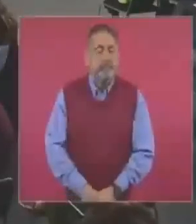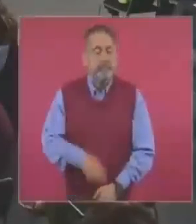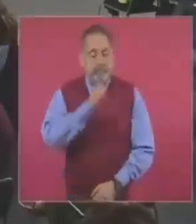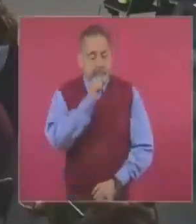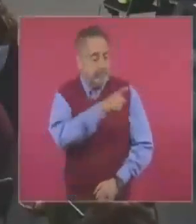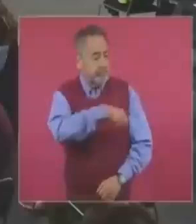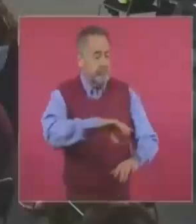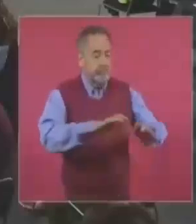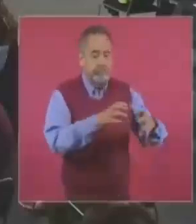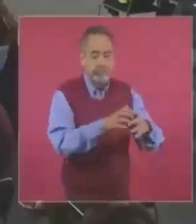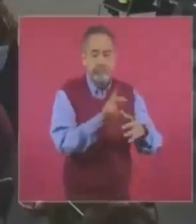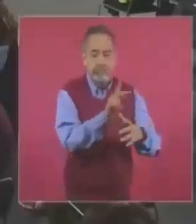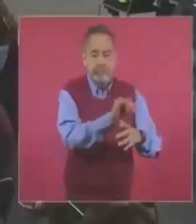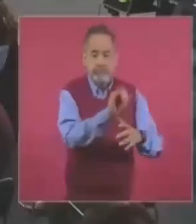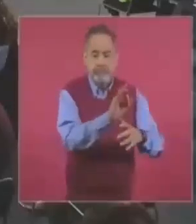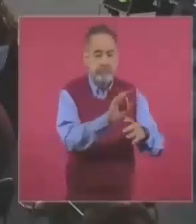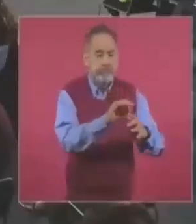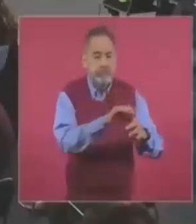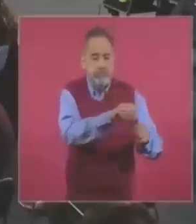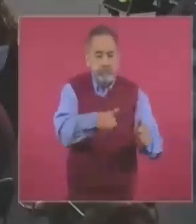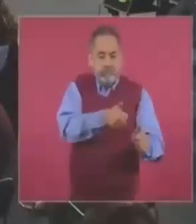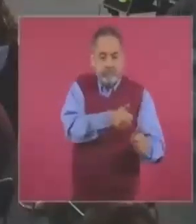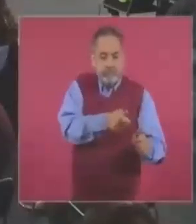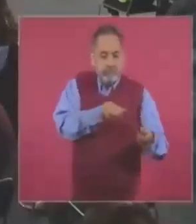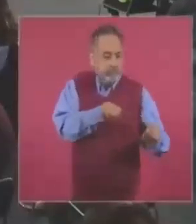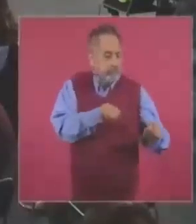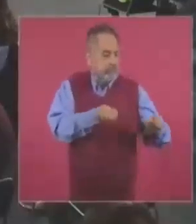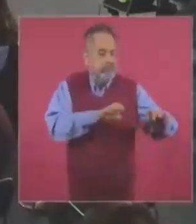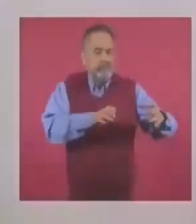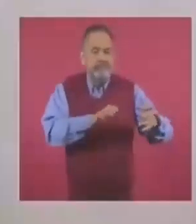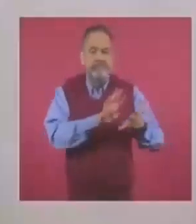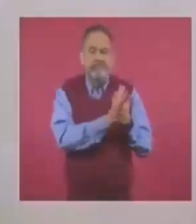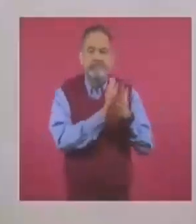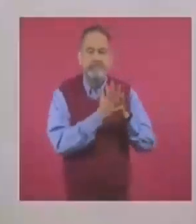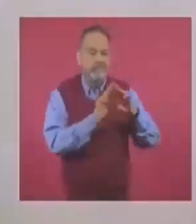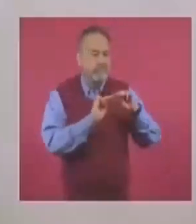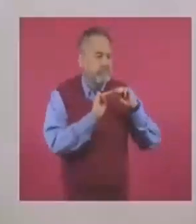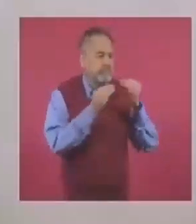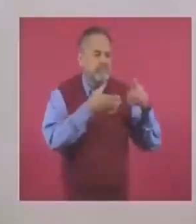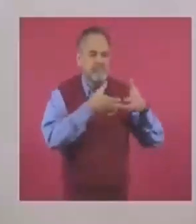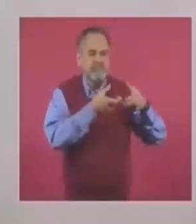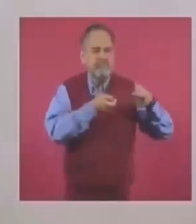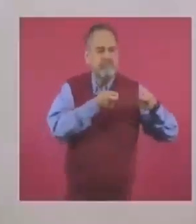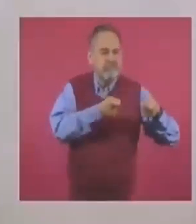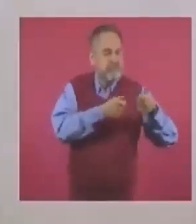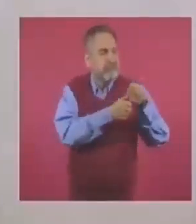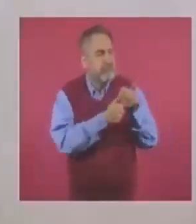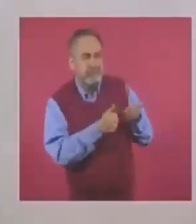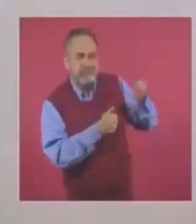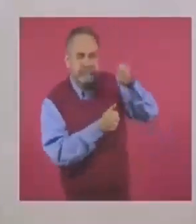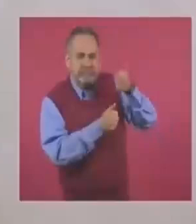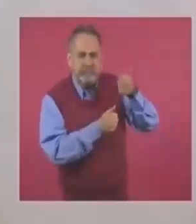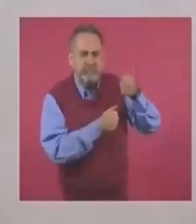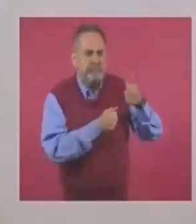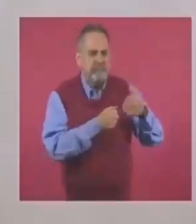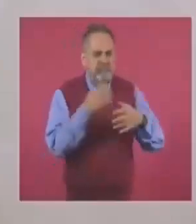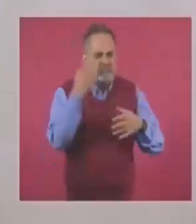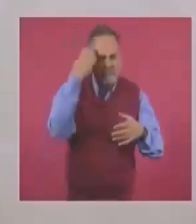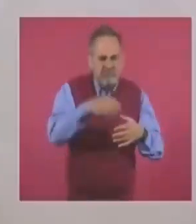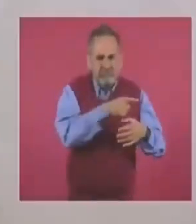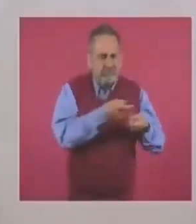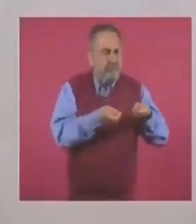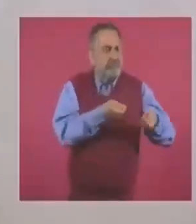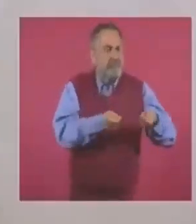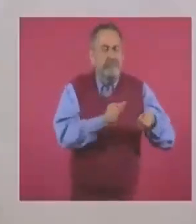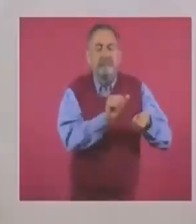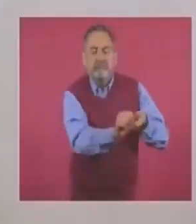Relaciones Exteriores emite este extrañamiento duro, pues a la altura de las circunstancias. Y el presidente